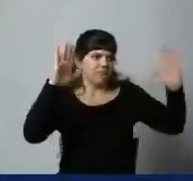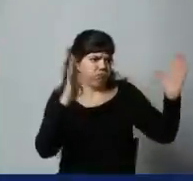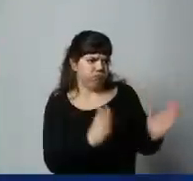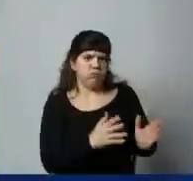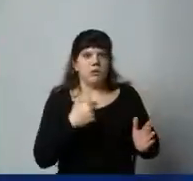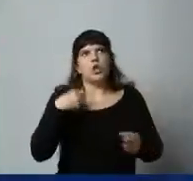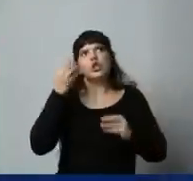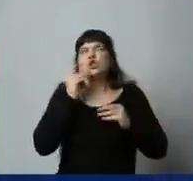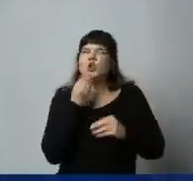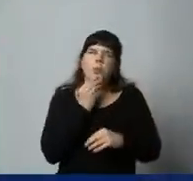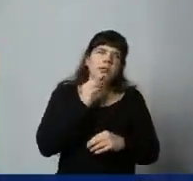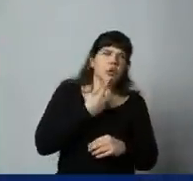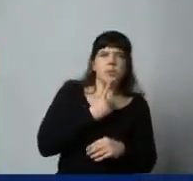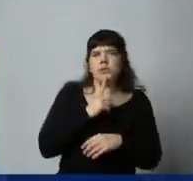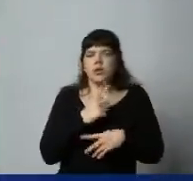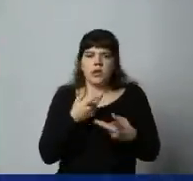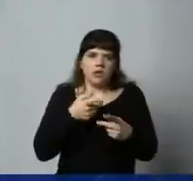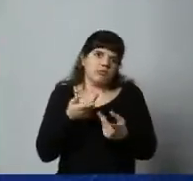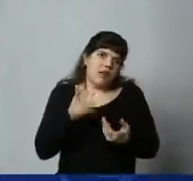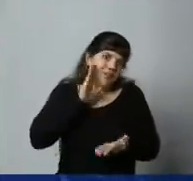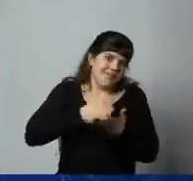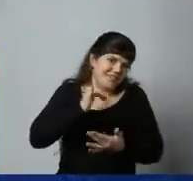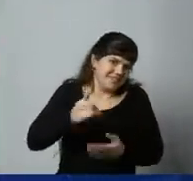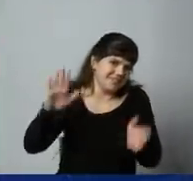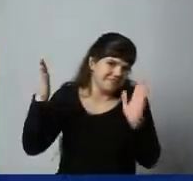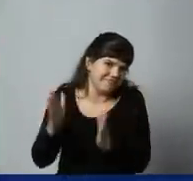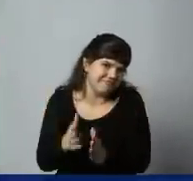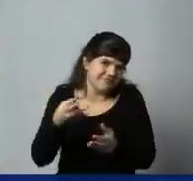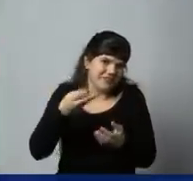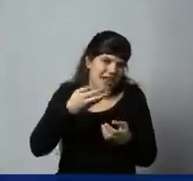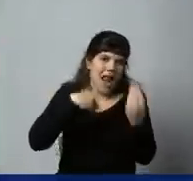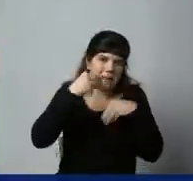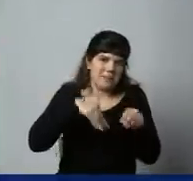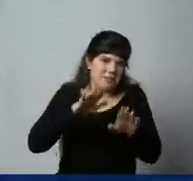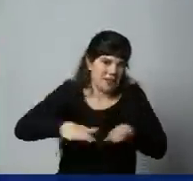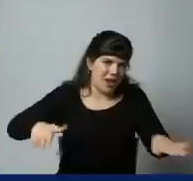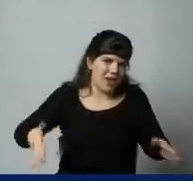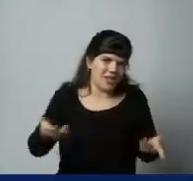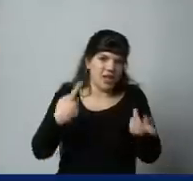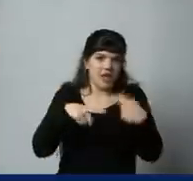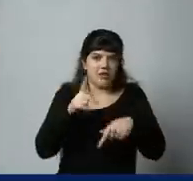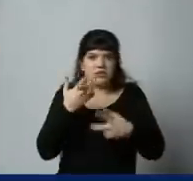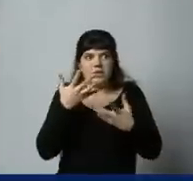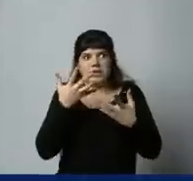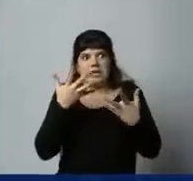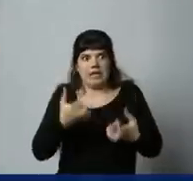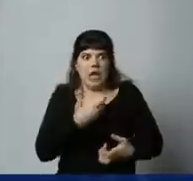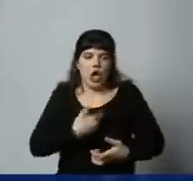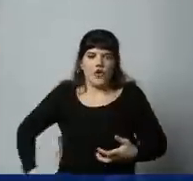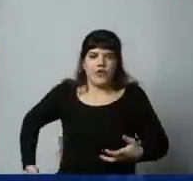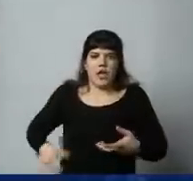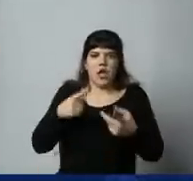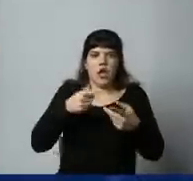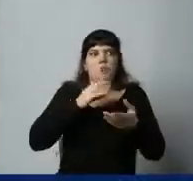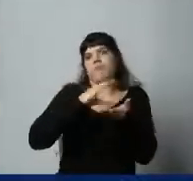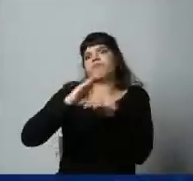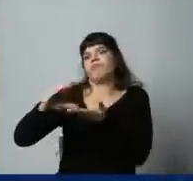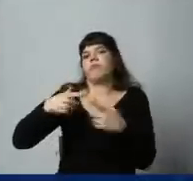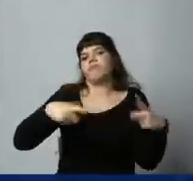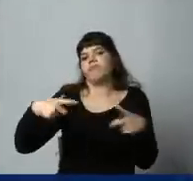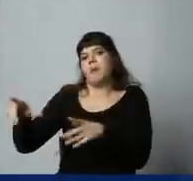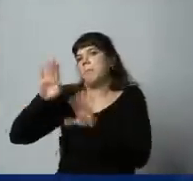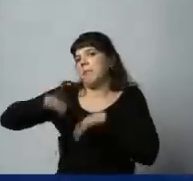brazos pecha al final uno tiende a creer que bueno ellos quieren el gobierno por lo menos el ministro quiere repartir menos porciones